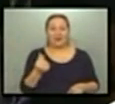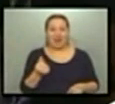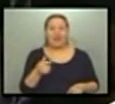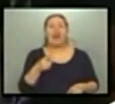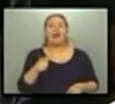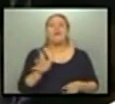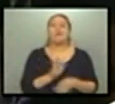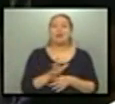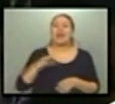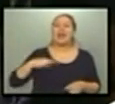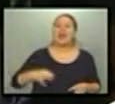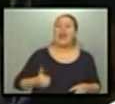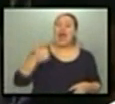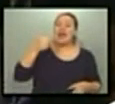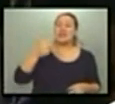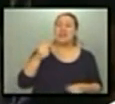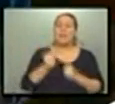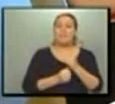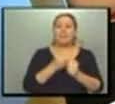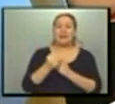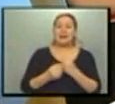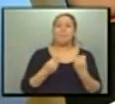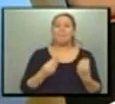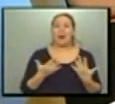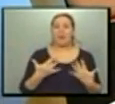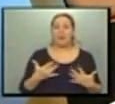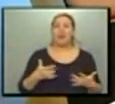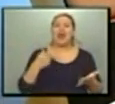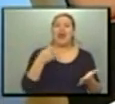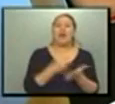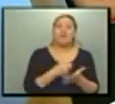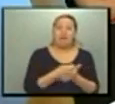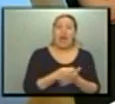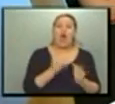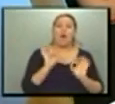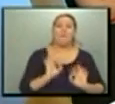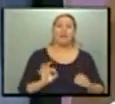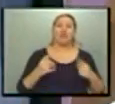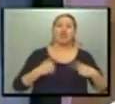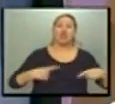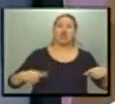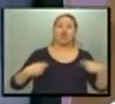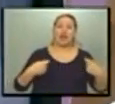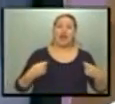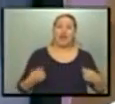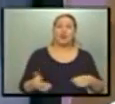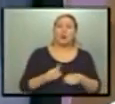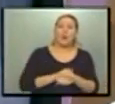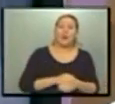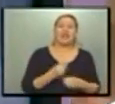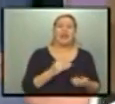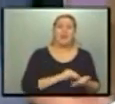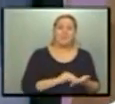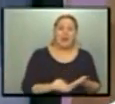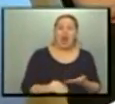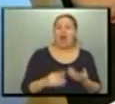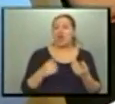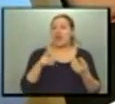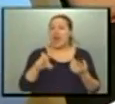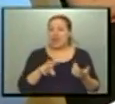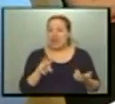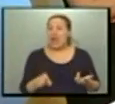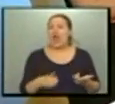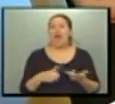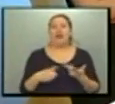¿no? Lo que tiene que ganar la empresa para poder absorber todos los costos que tiene de empleados, de mano de obra, de materia prima, de alquilar.